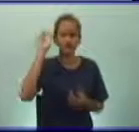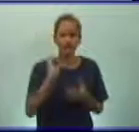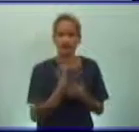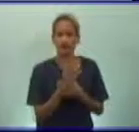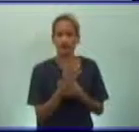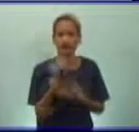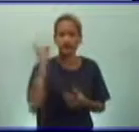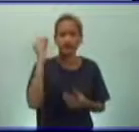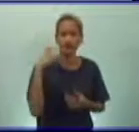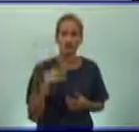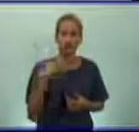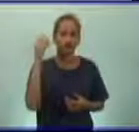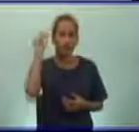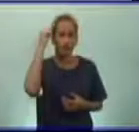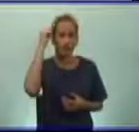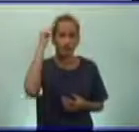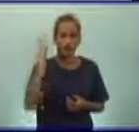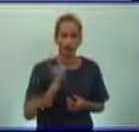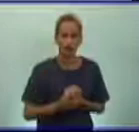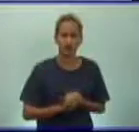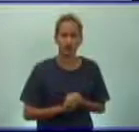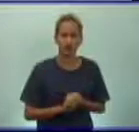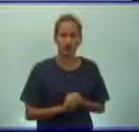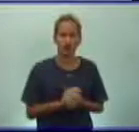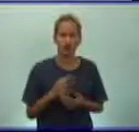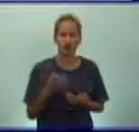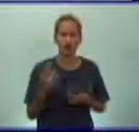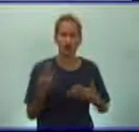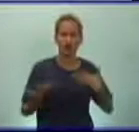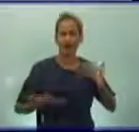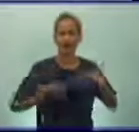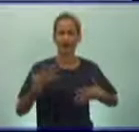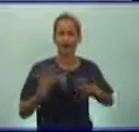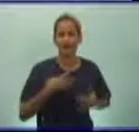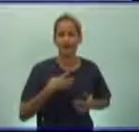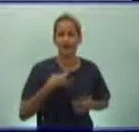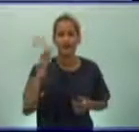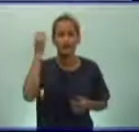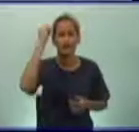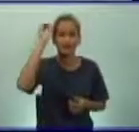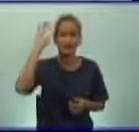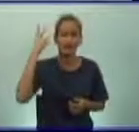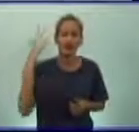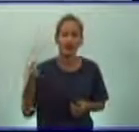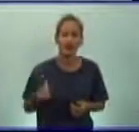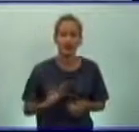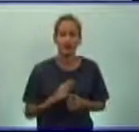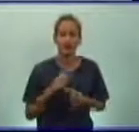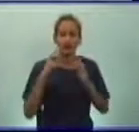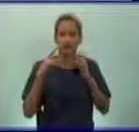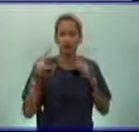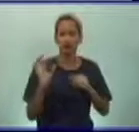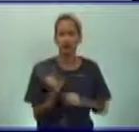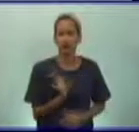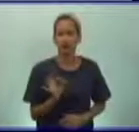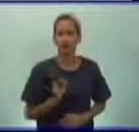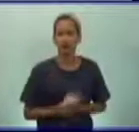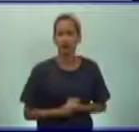¡Cuánta alegría tendríamos si Celia viviera todavía! De verdad. Si lo hicieron